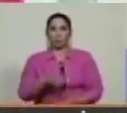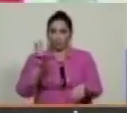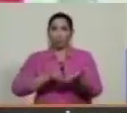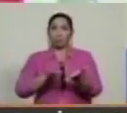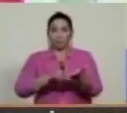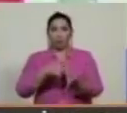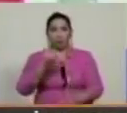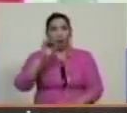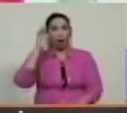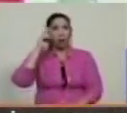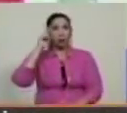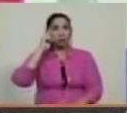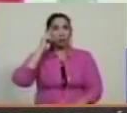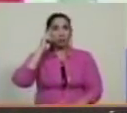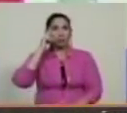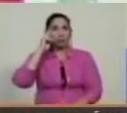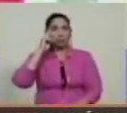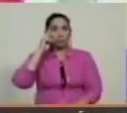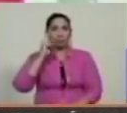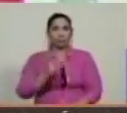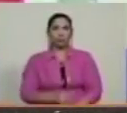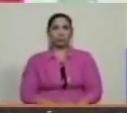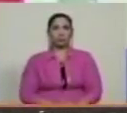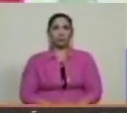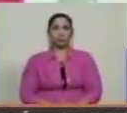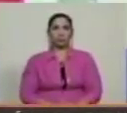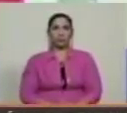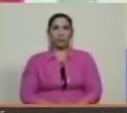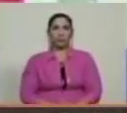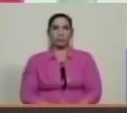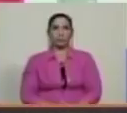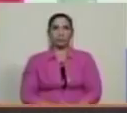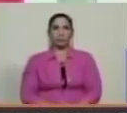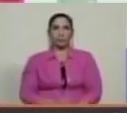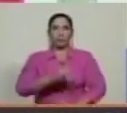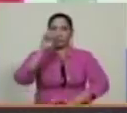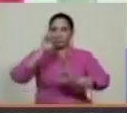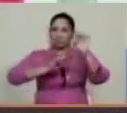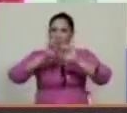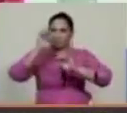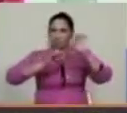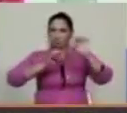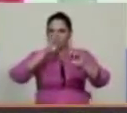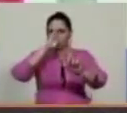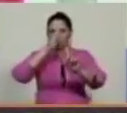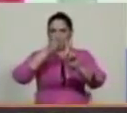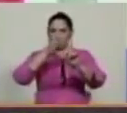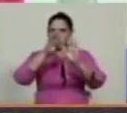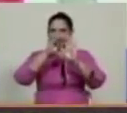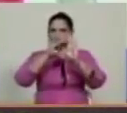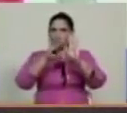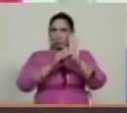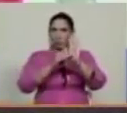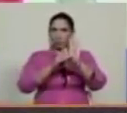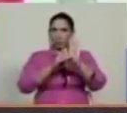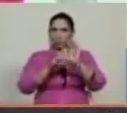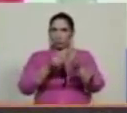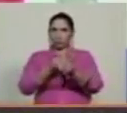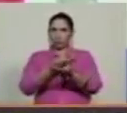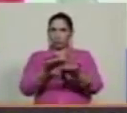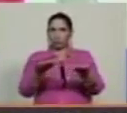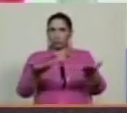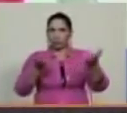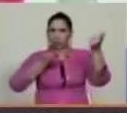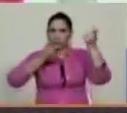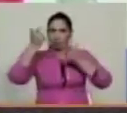razón. Eso uno tiene, ¿cómo se llama qué? Que evaluarlo objetivamente. Les voy a dar una recomendación que el comandante Chávez me dio